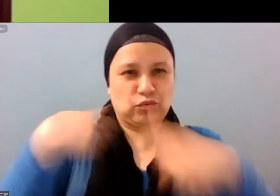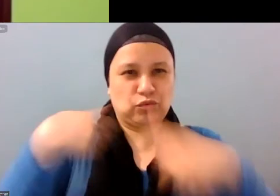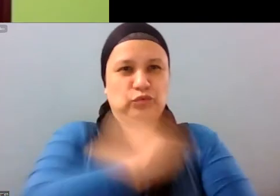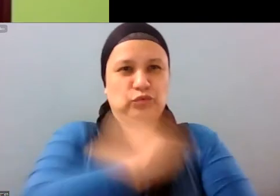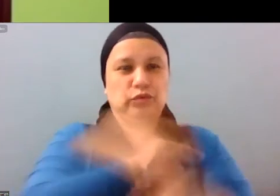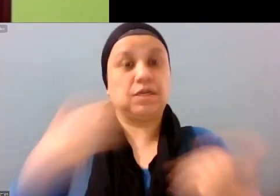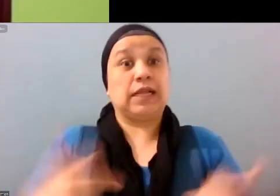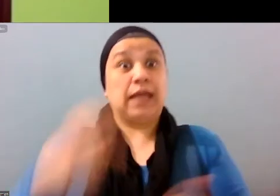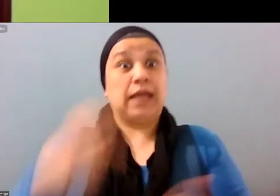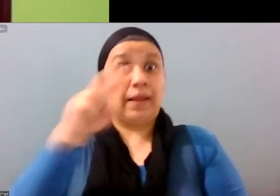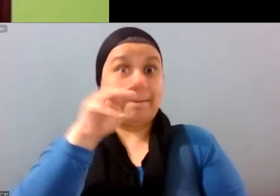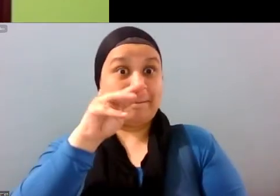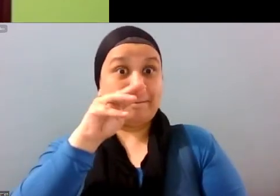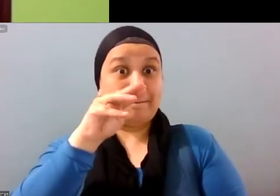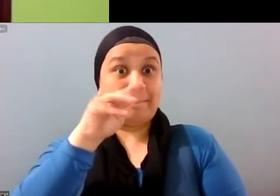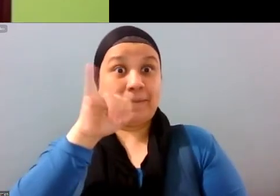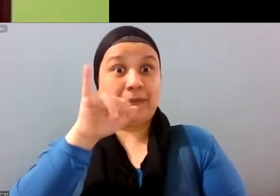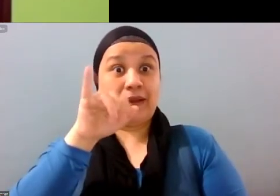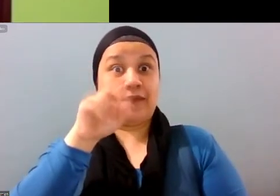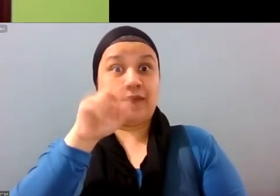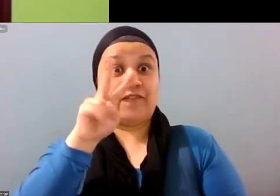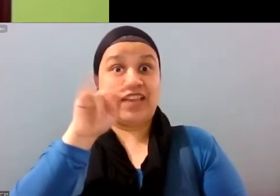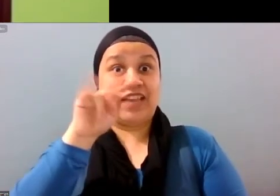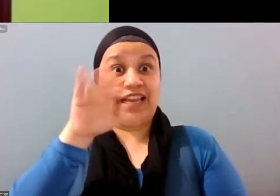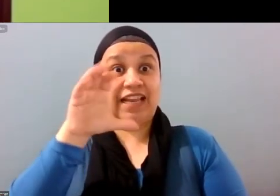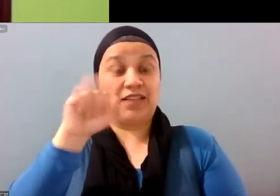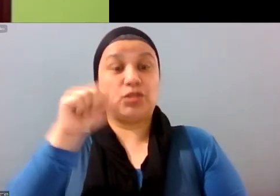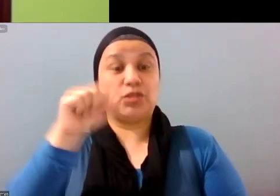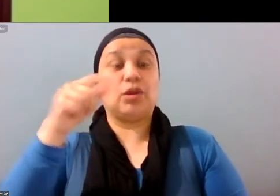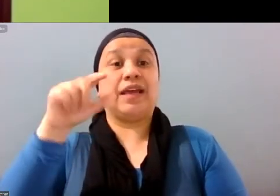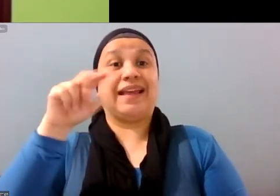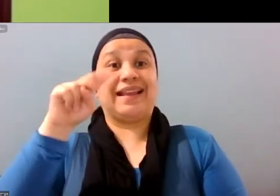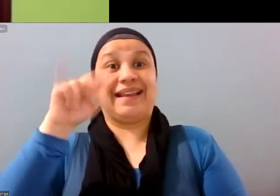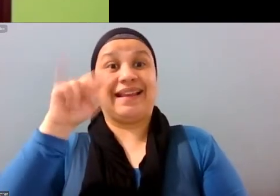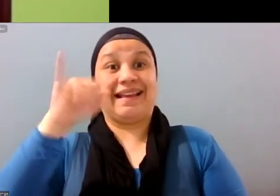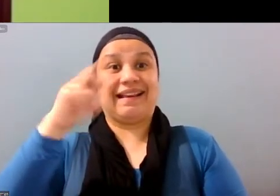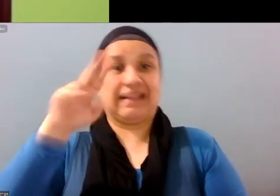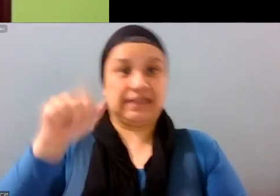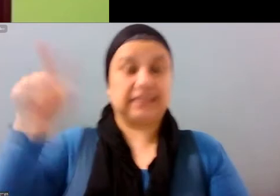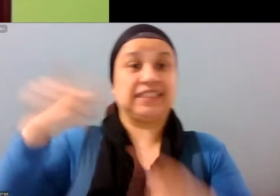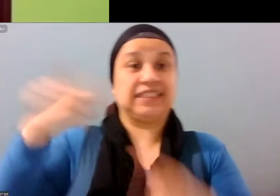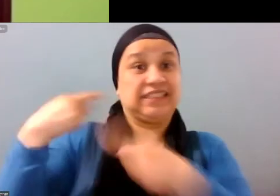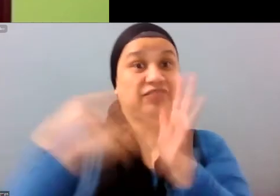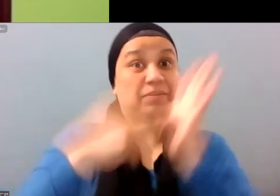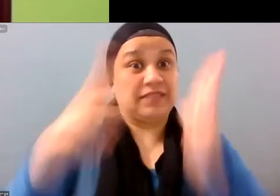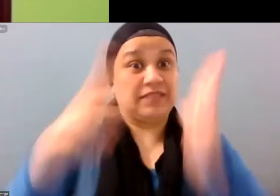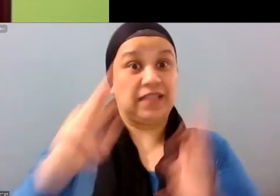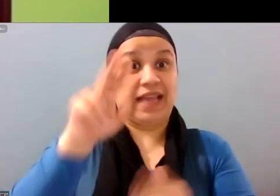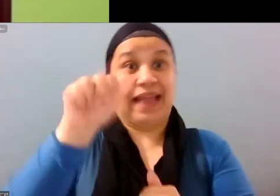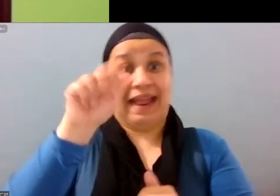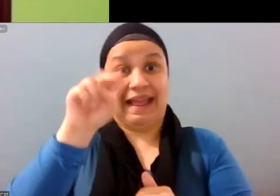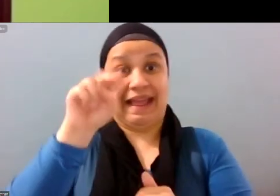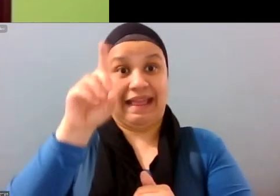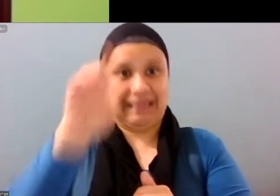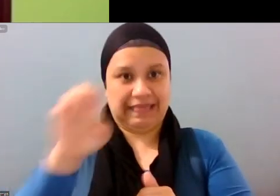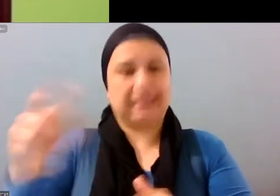Rojas Najera, representante de la Ande, a quien también le damos una cordial bienvenida.